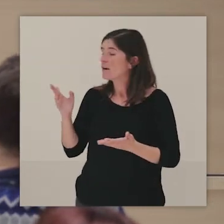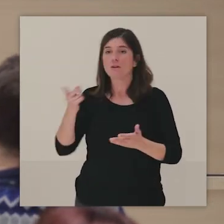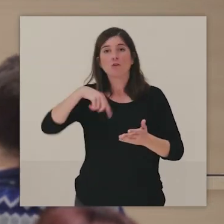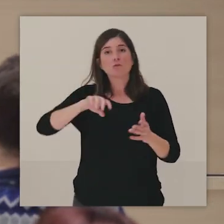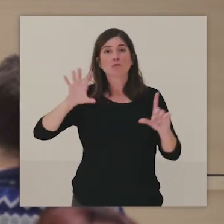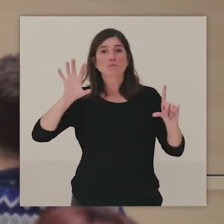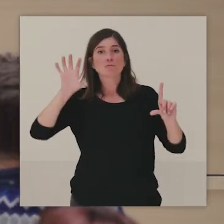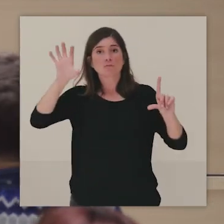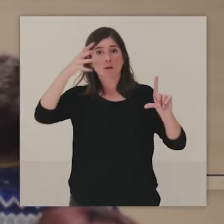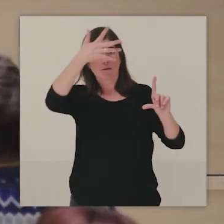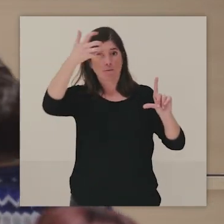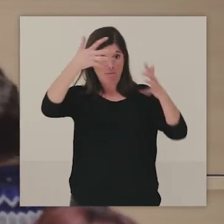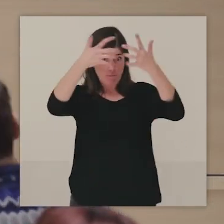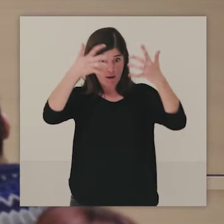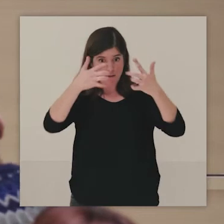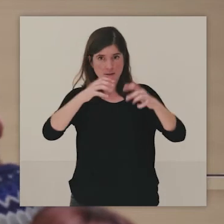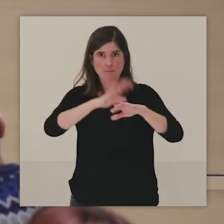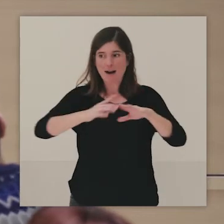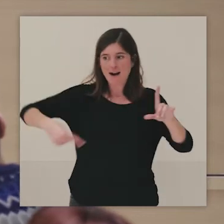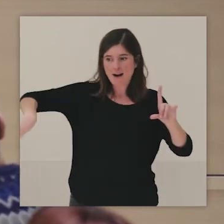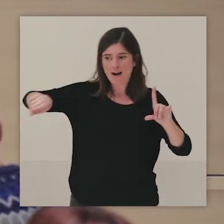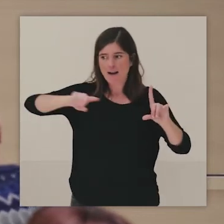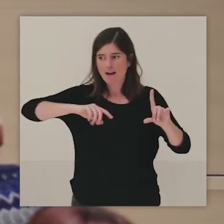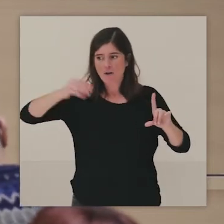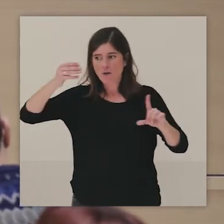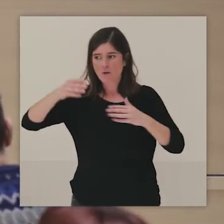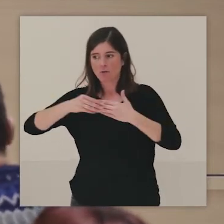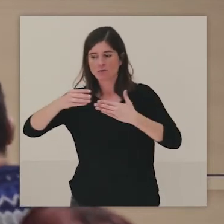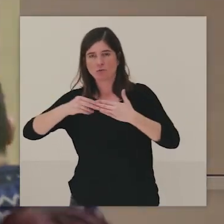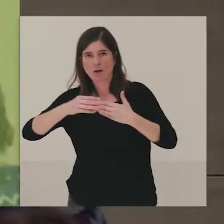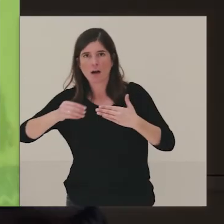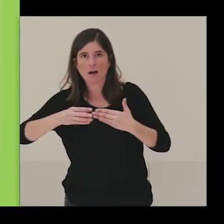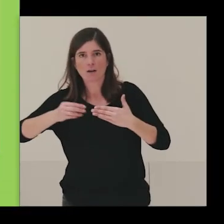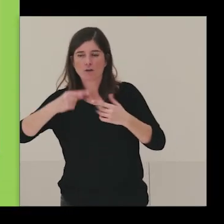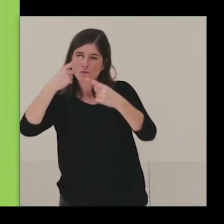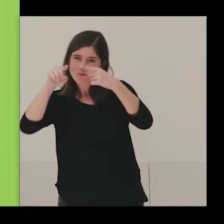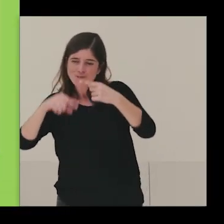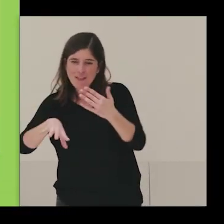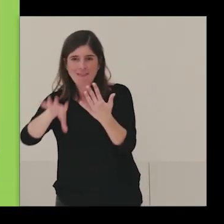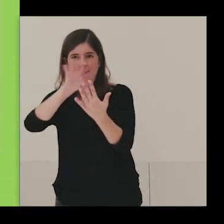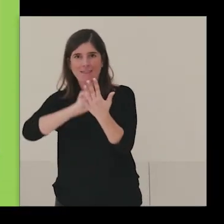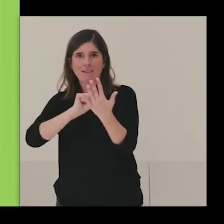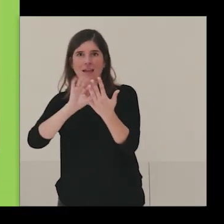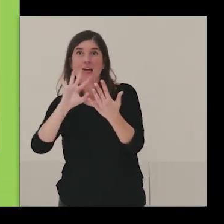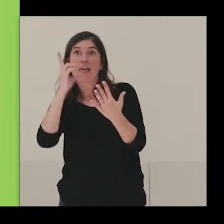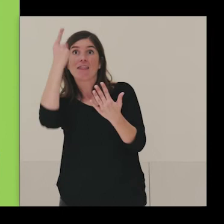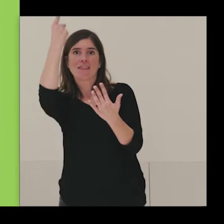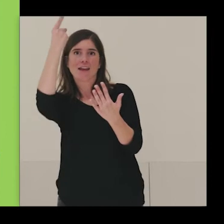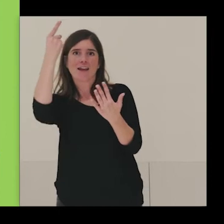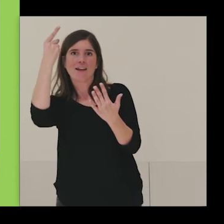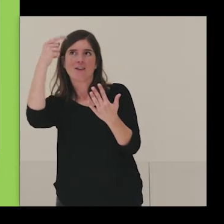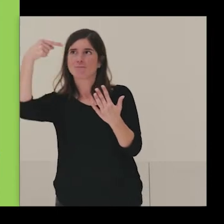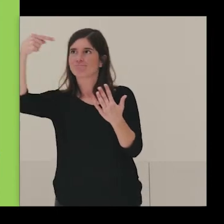elementos. Identifiquen los elementos Ven ahí cómo se marca el cielo,